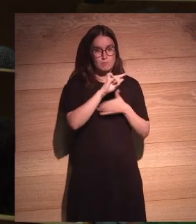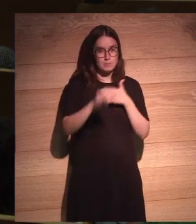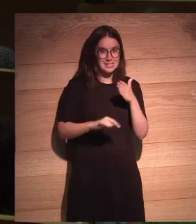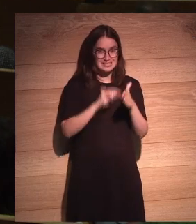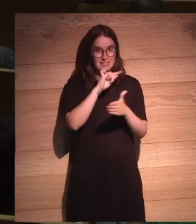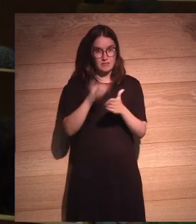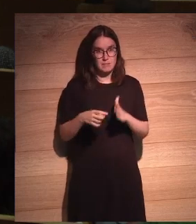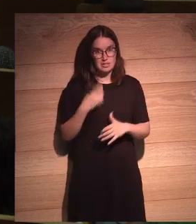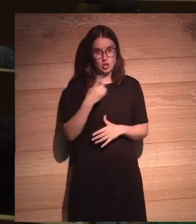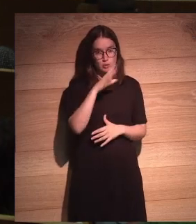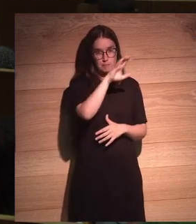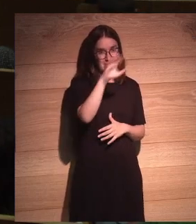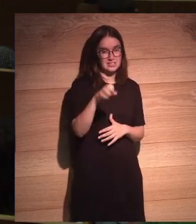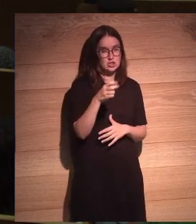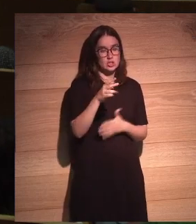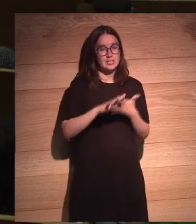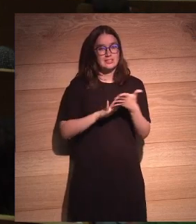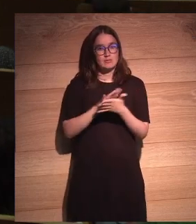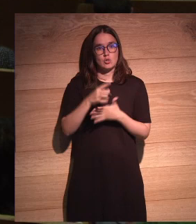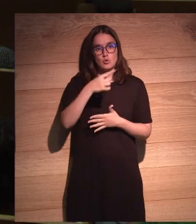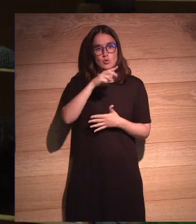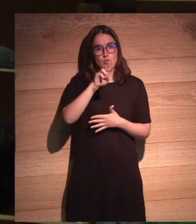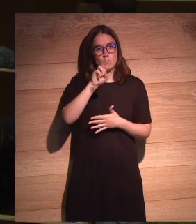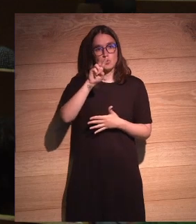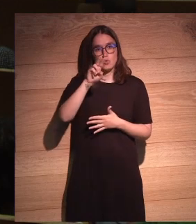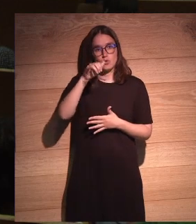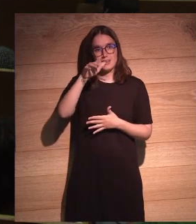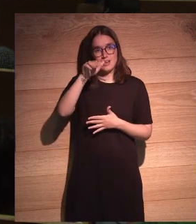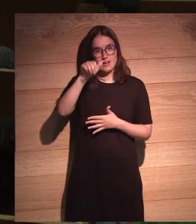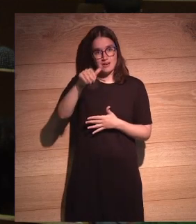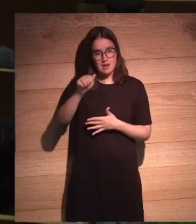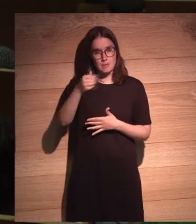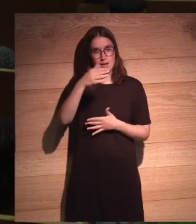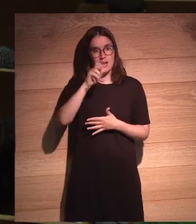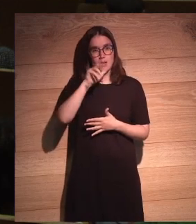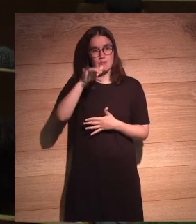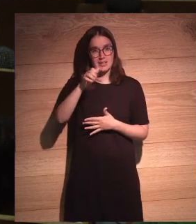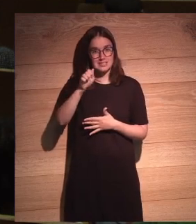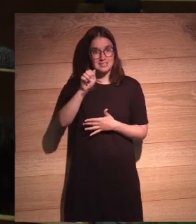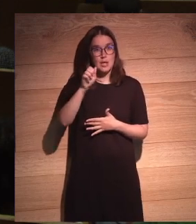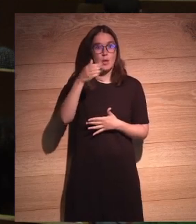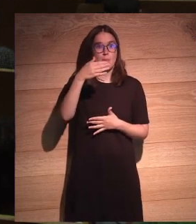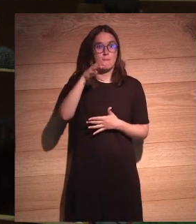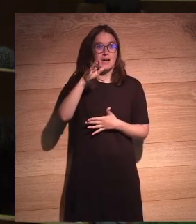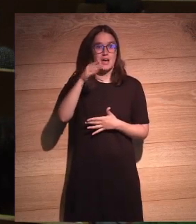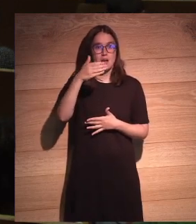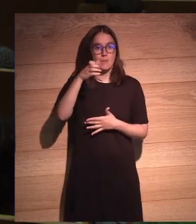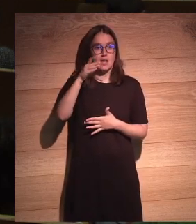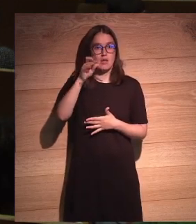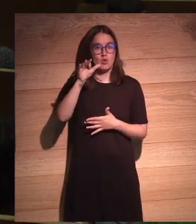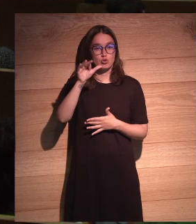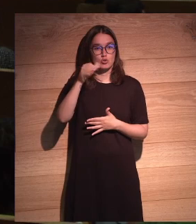2 países, estamos hablando de Guyana, Bahamas, Barbados, Belice